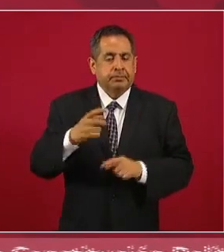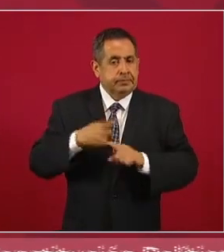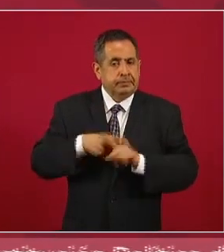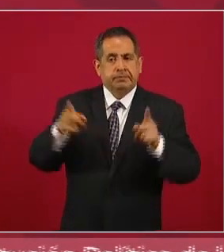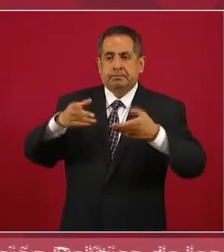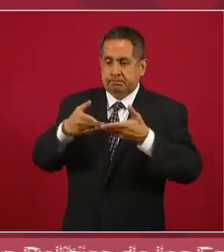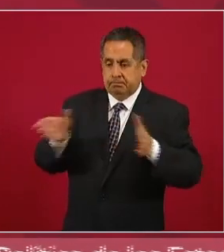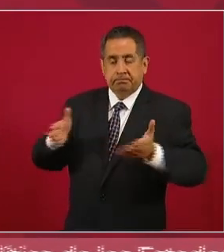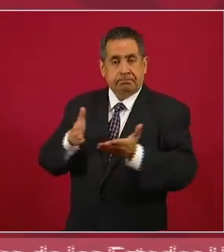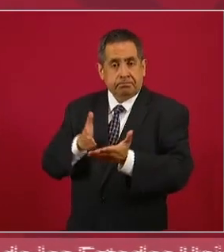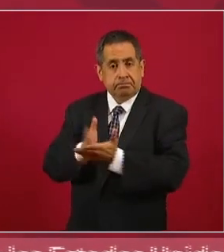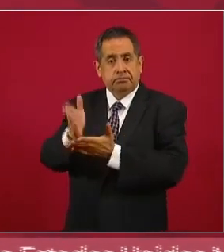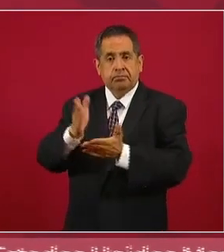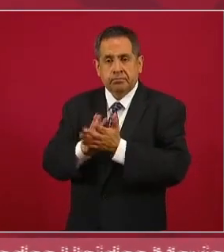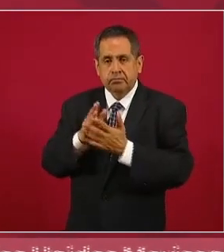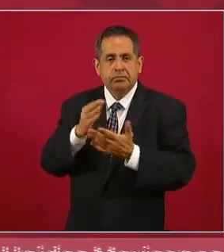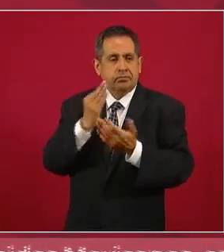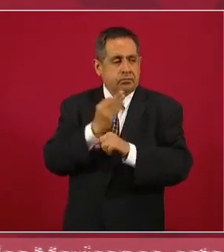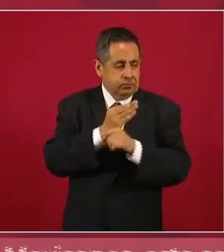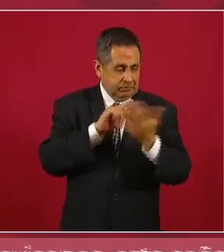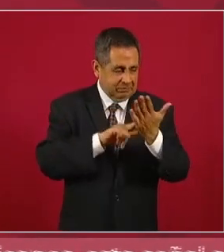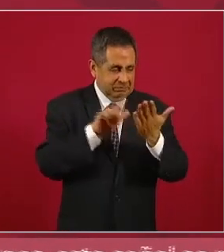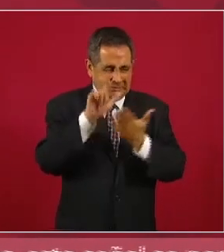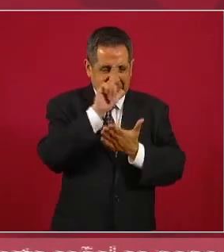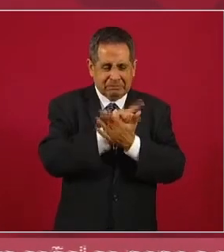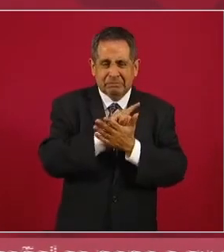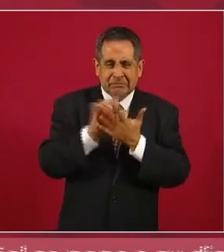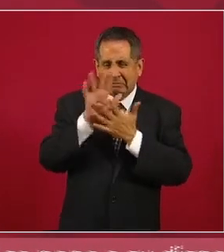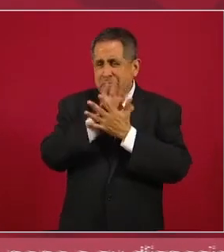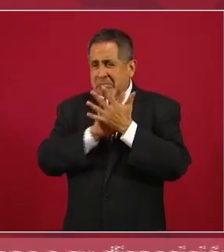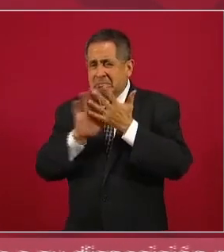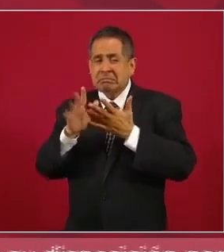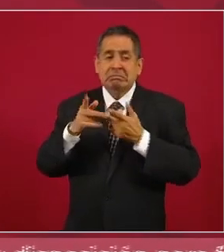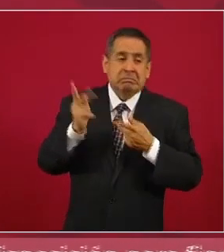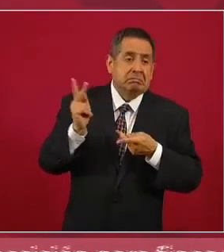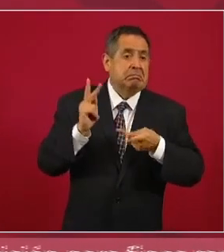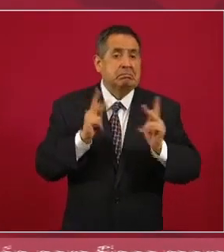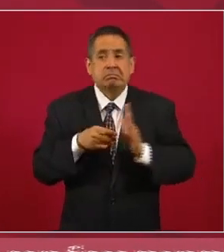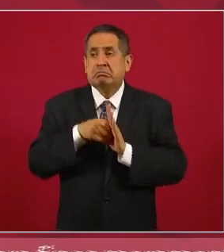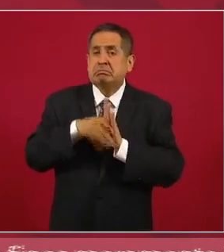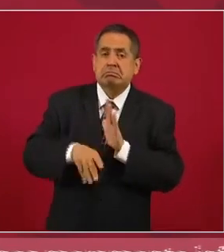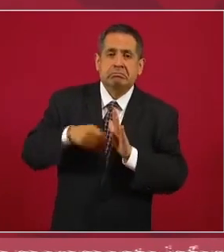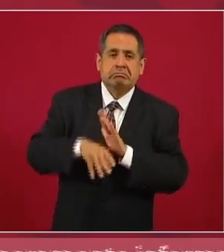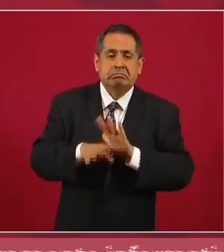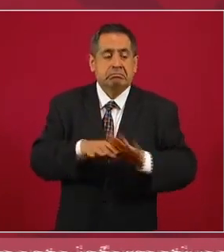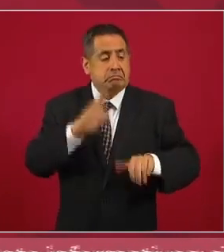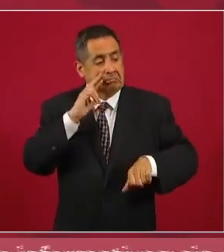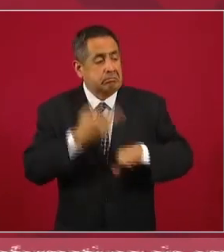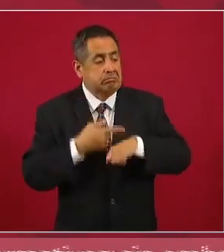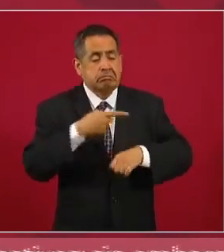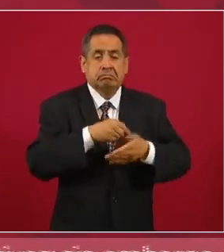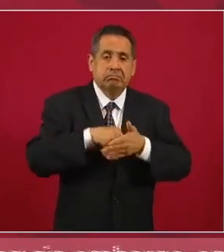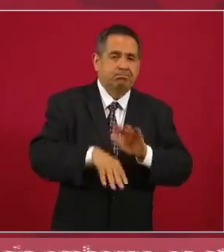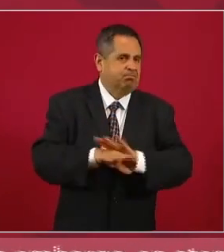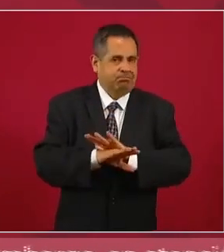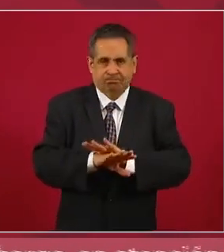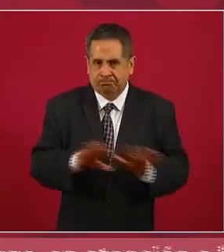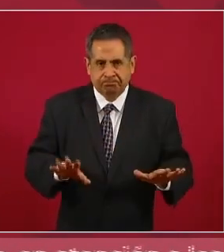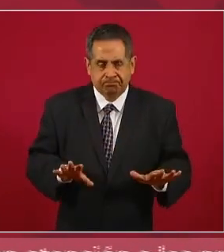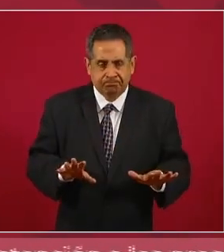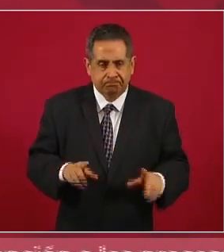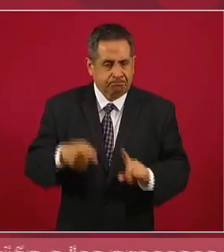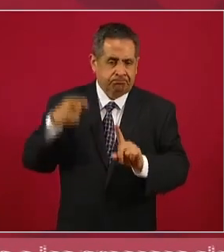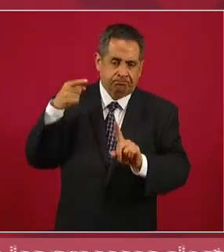despejar la ambigüedad legal que ha imperado sobre las responsabilidades de la